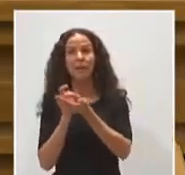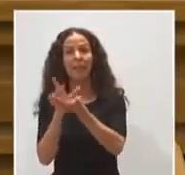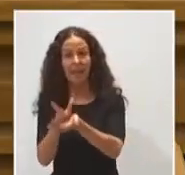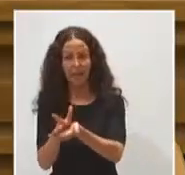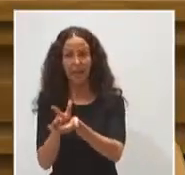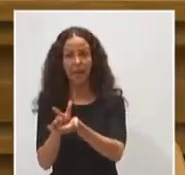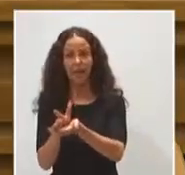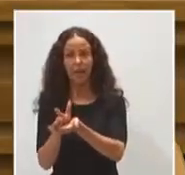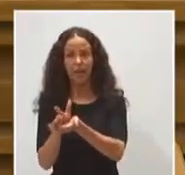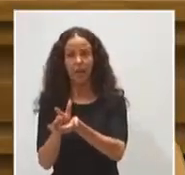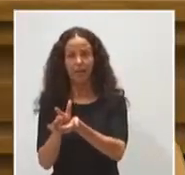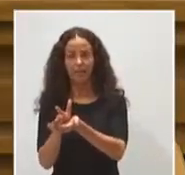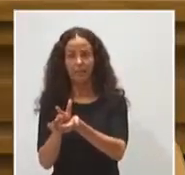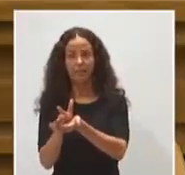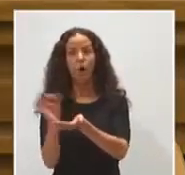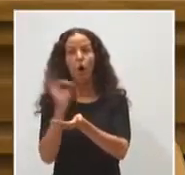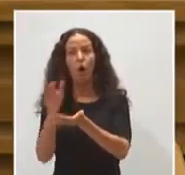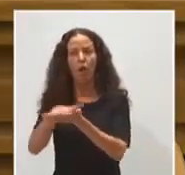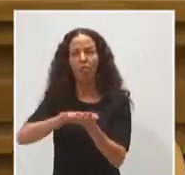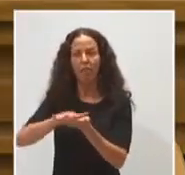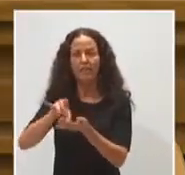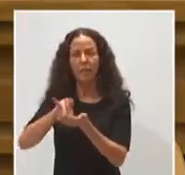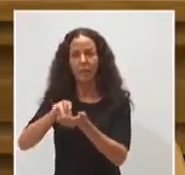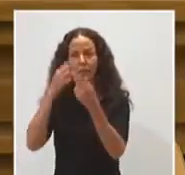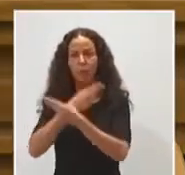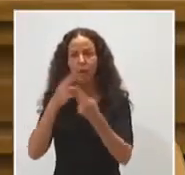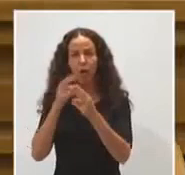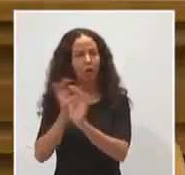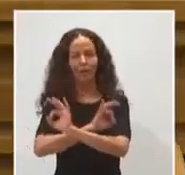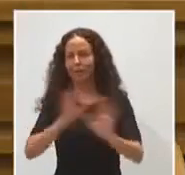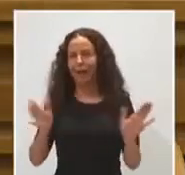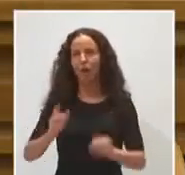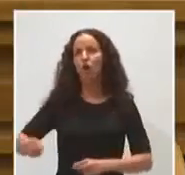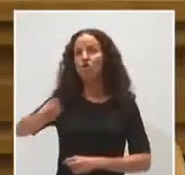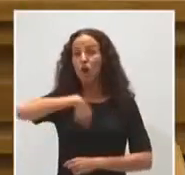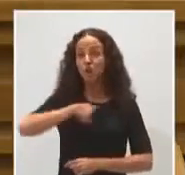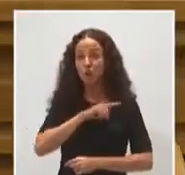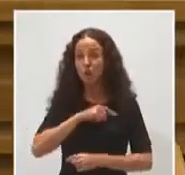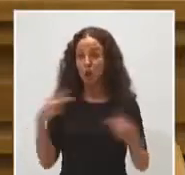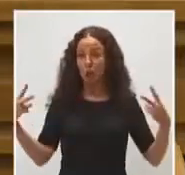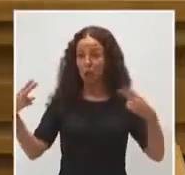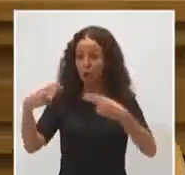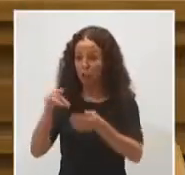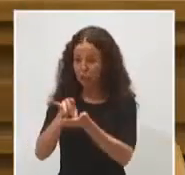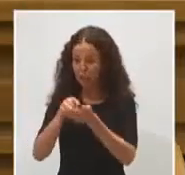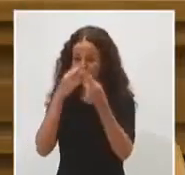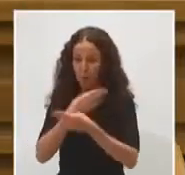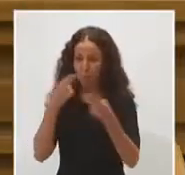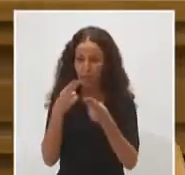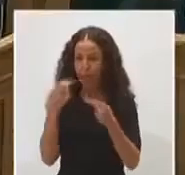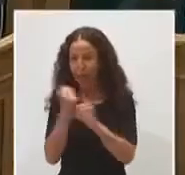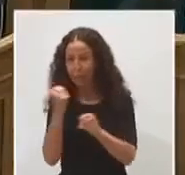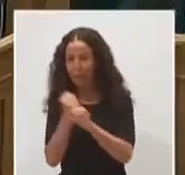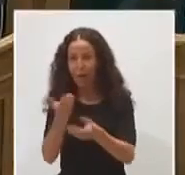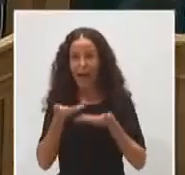o triturar los servicios públicos que lo tengan claro no vamos a bajar ni recortar ni los servicios públicos ni el empleo ni las ayudas